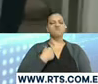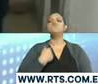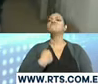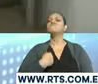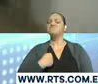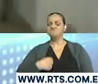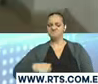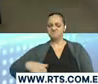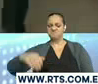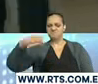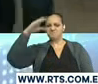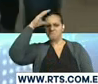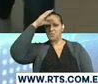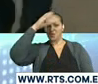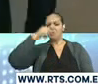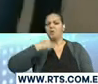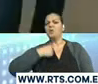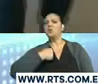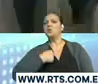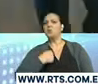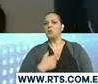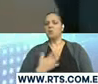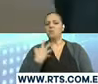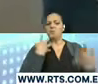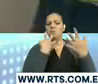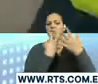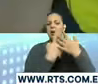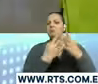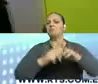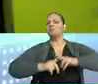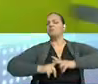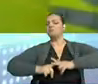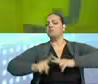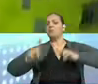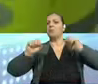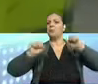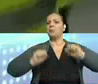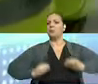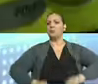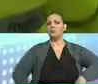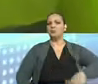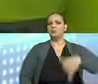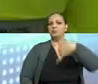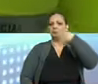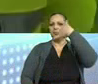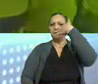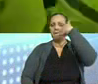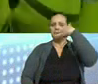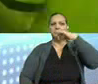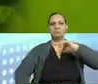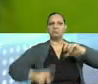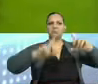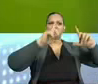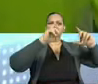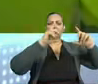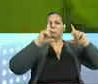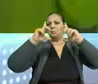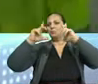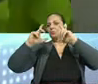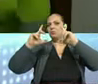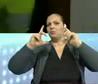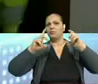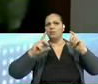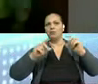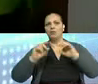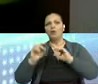mi respeto, me imagino, ¿no? Pero aplicó la de papilón. Pero ¿sabe qué? Mató a un policía. Claro.